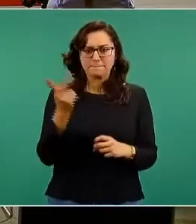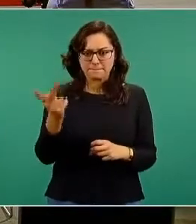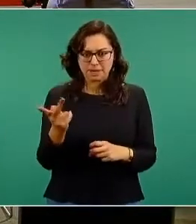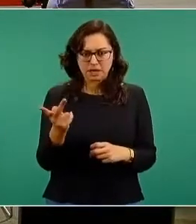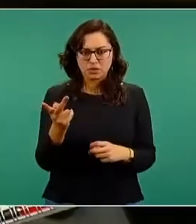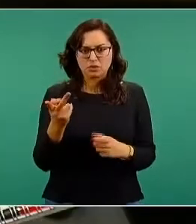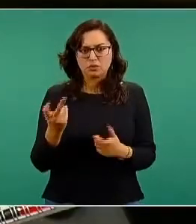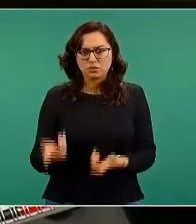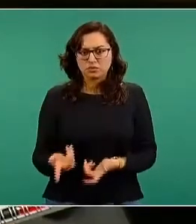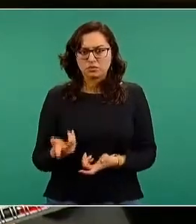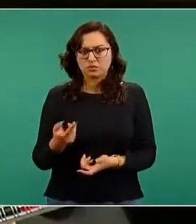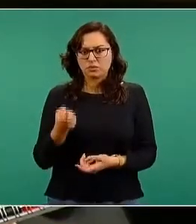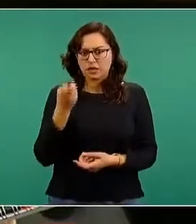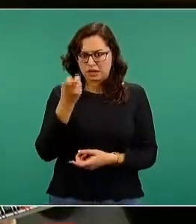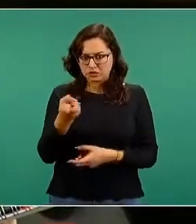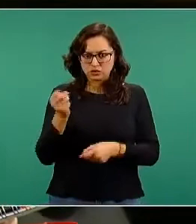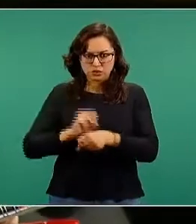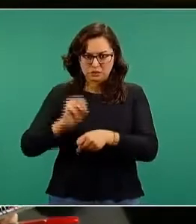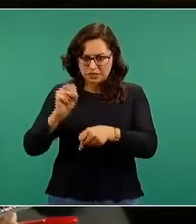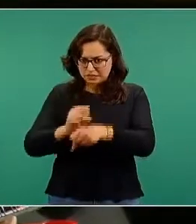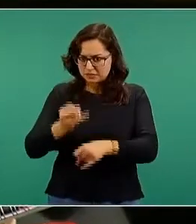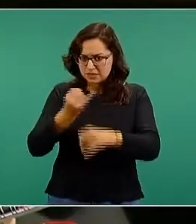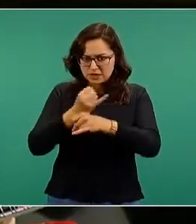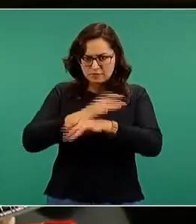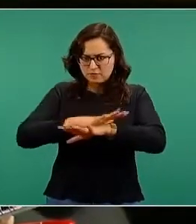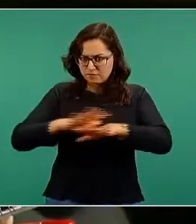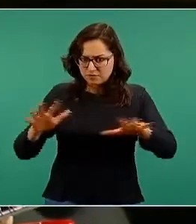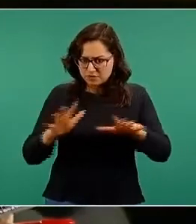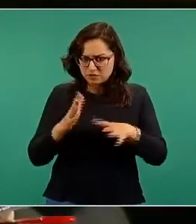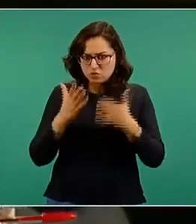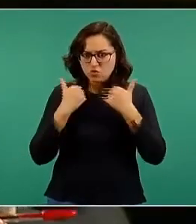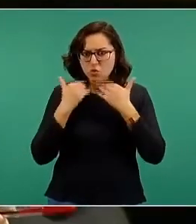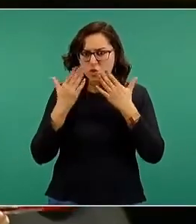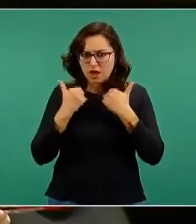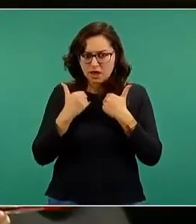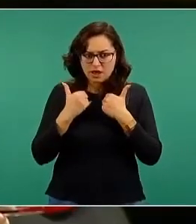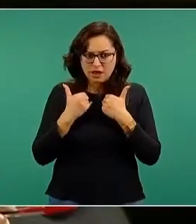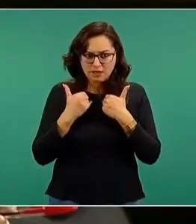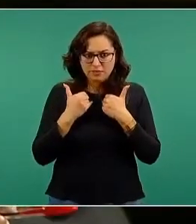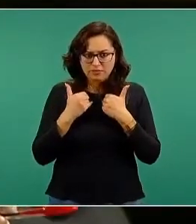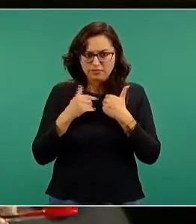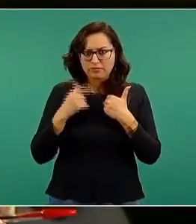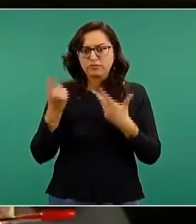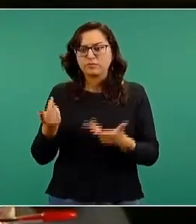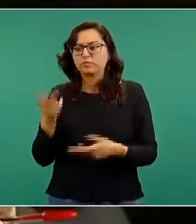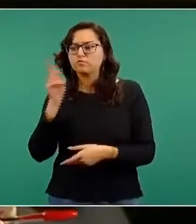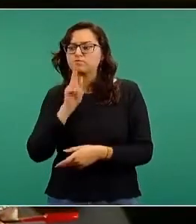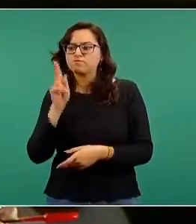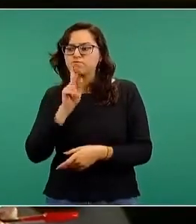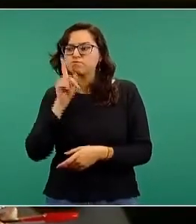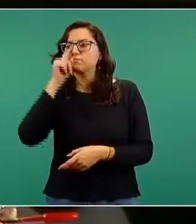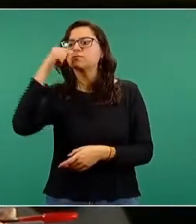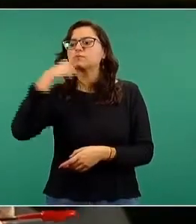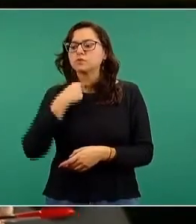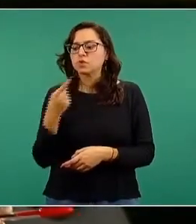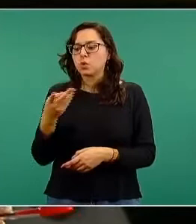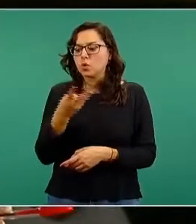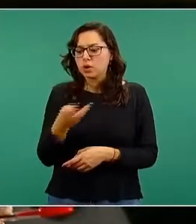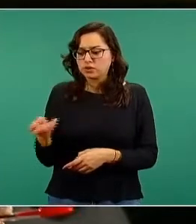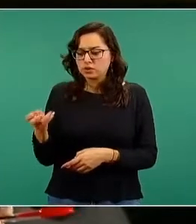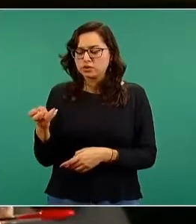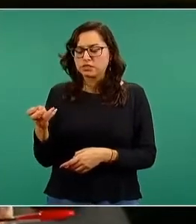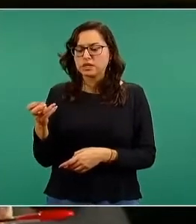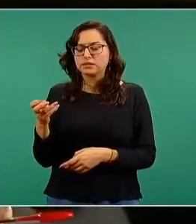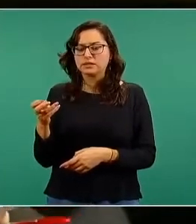dato que no aparece en el reporte semanal de la vigilancia epidemiológica, ¿cuántas pruebas se han aplicado en las 475 USMI